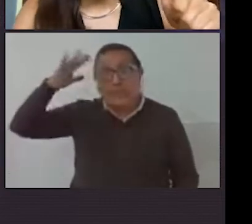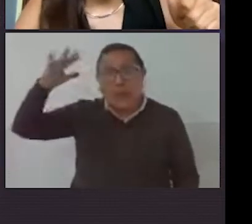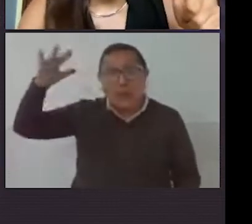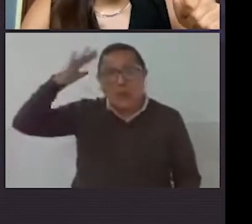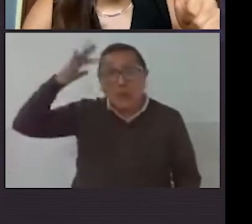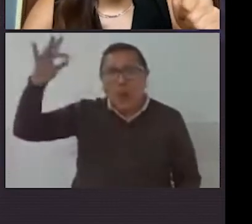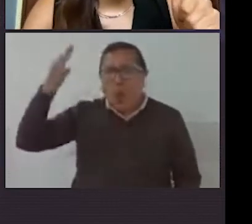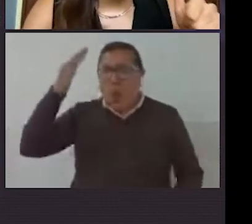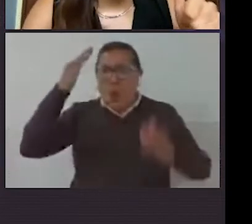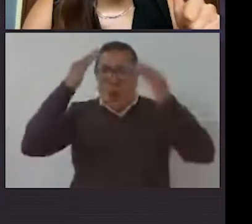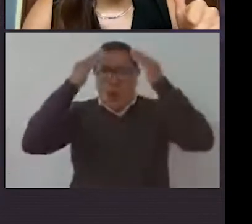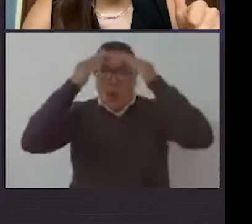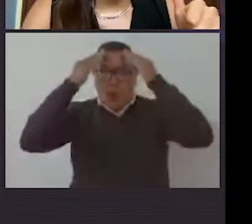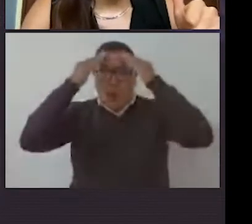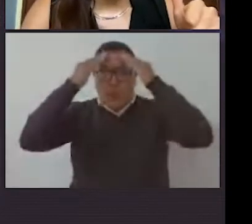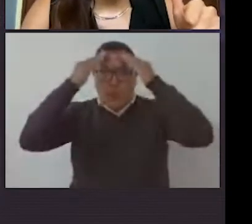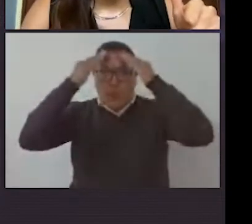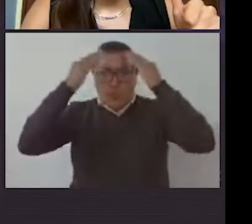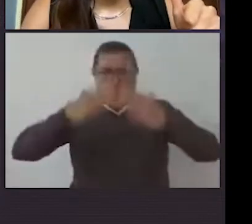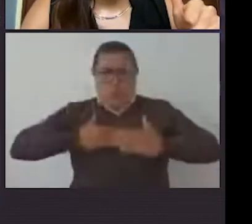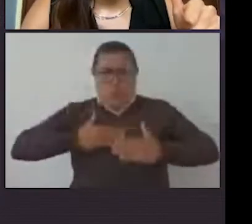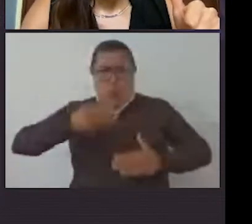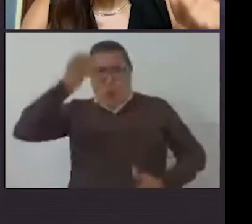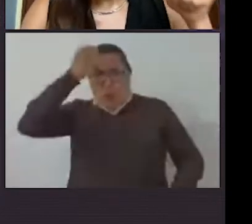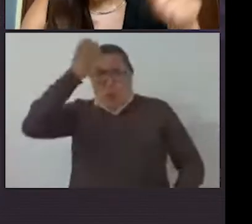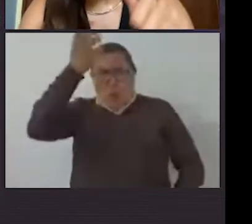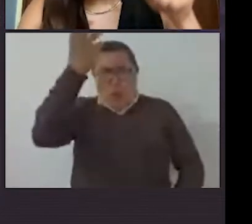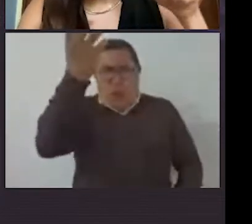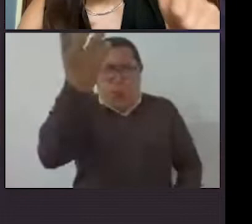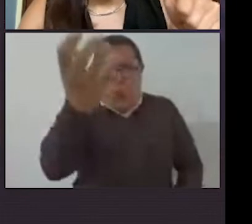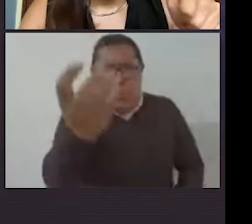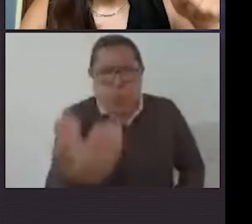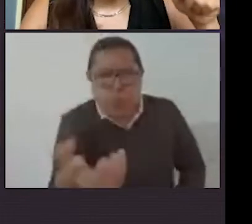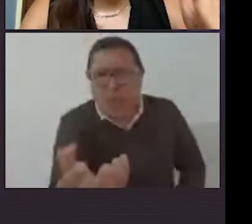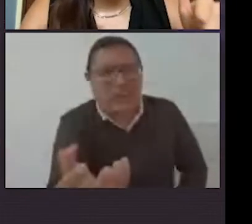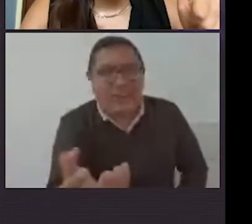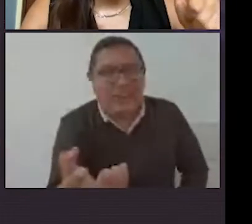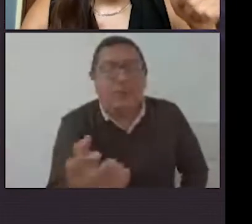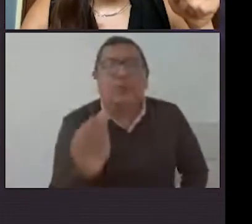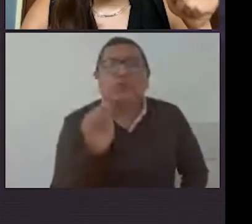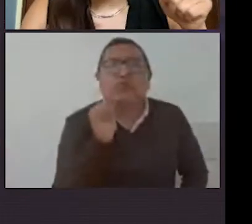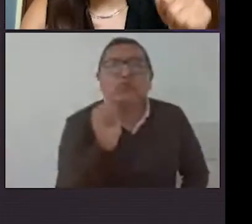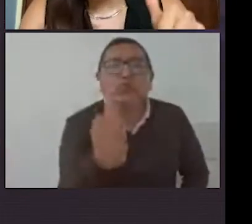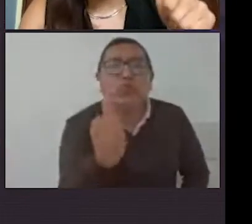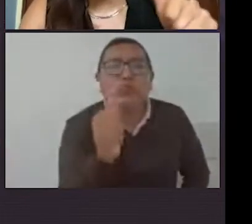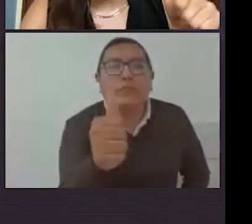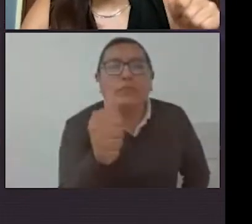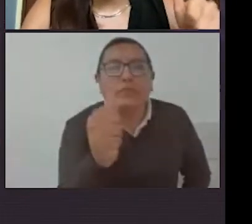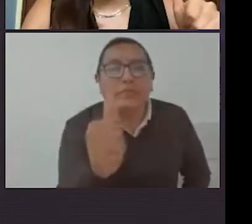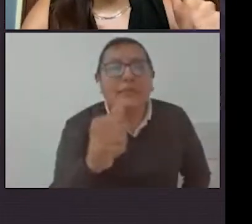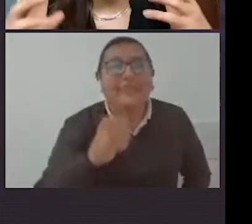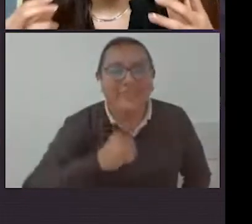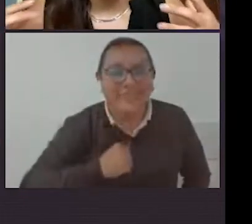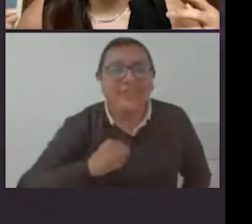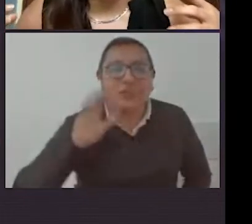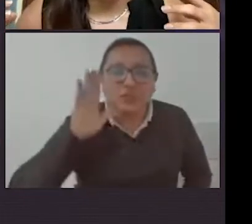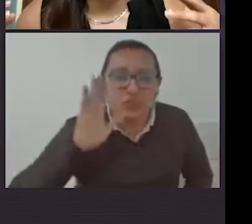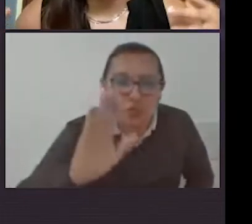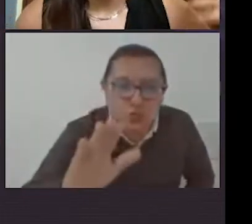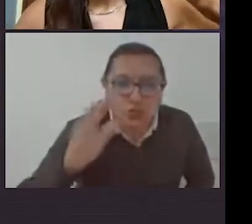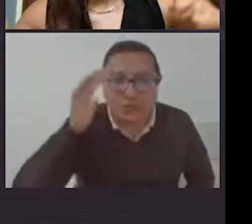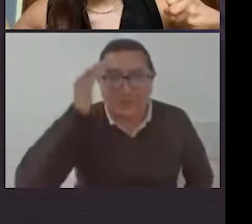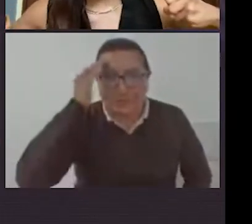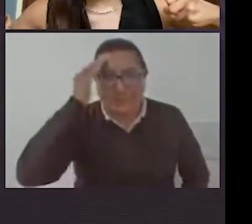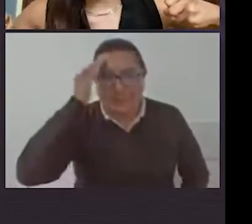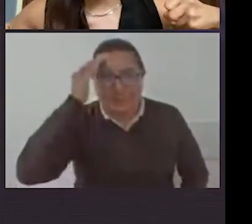una filosofía importante para nosotros. Cada persona tiene la sabiduría dentro de sí misma y nosotros solo